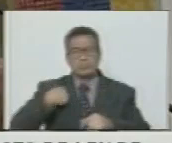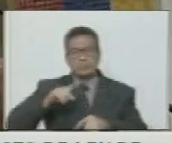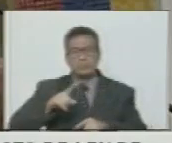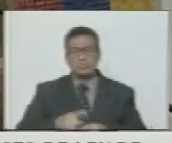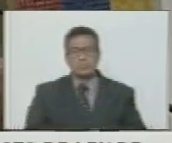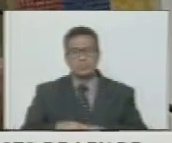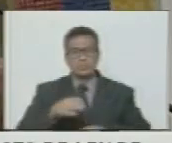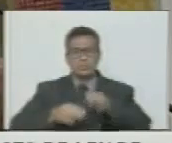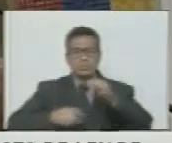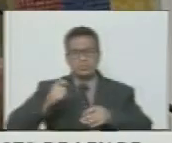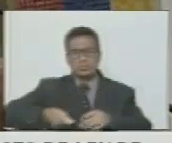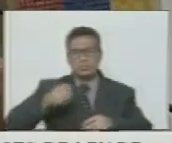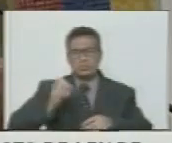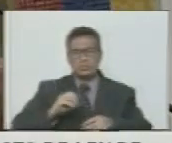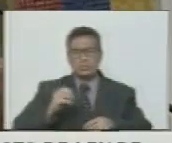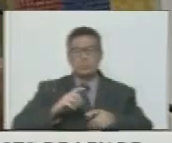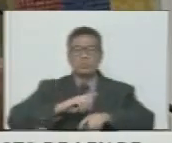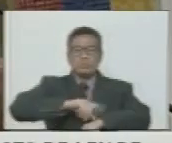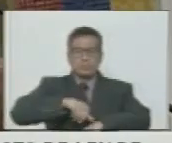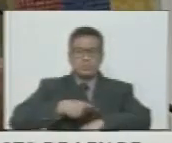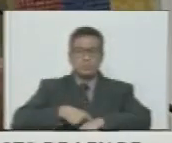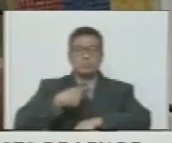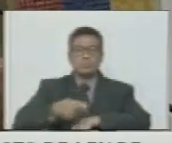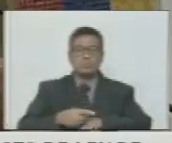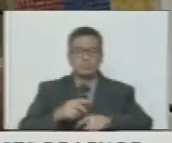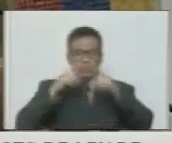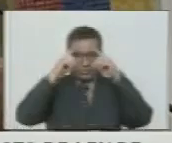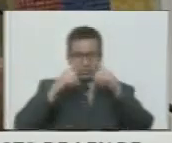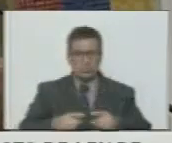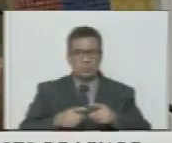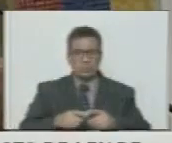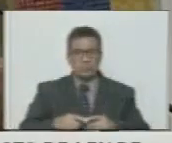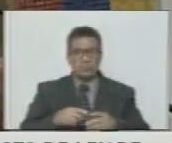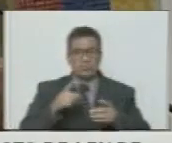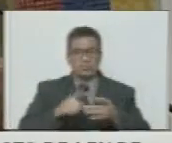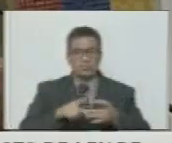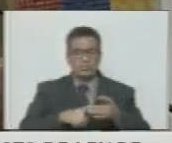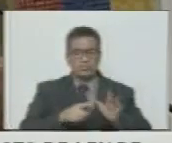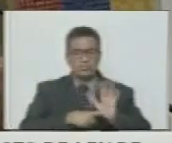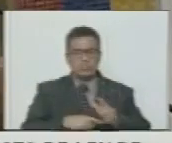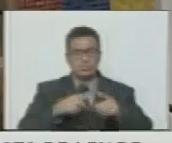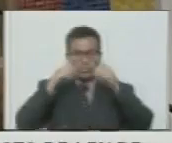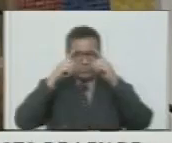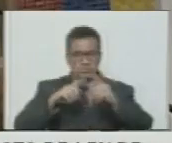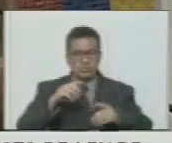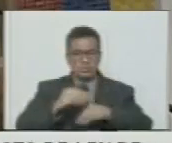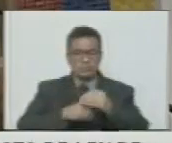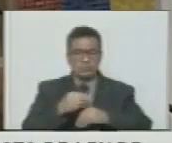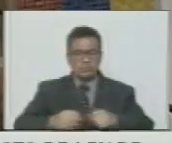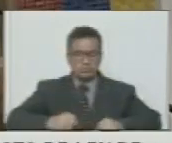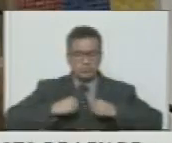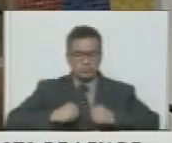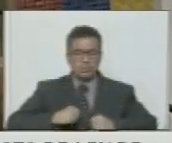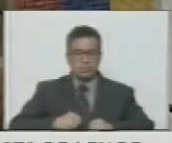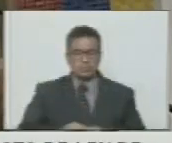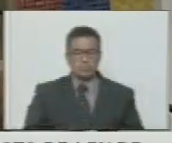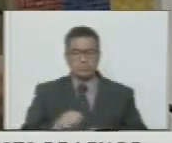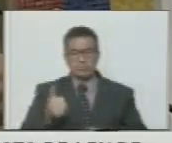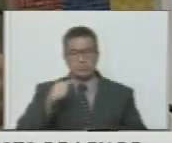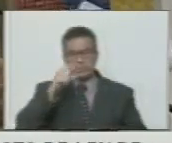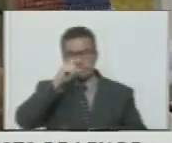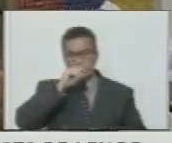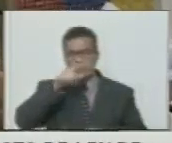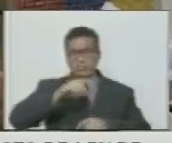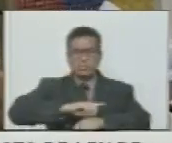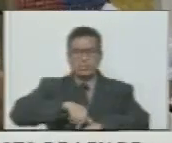ya sea durante el juicio penal o después de dictada la sentencia definitivamente firme